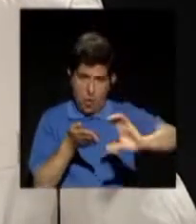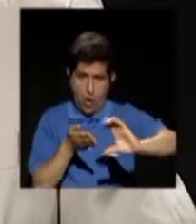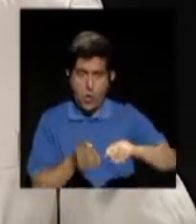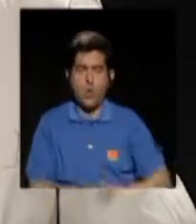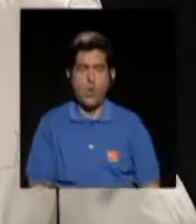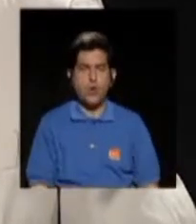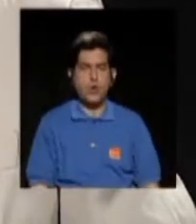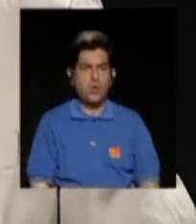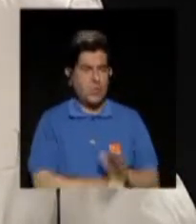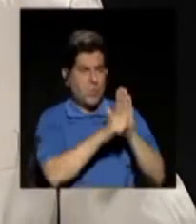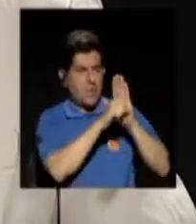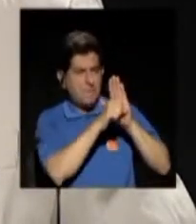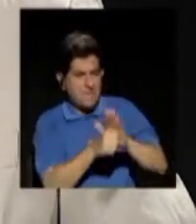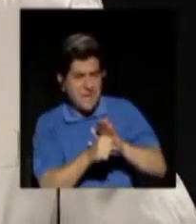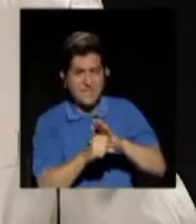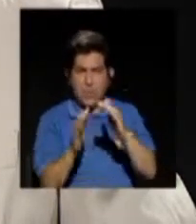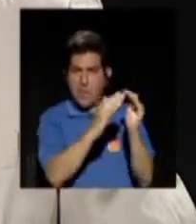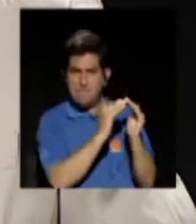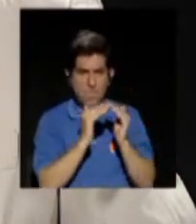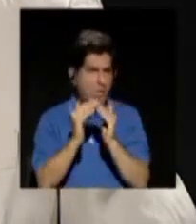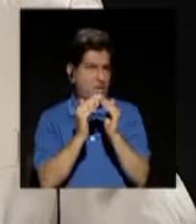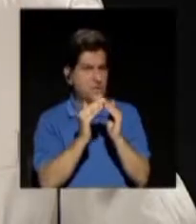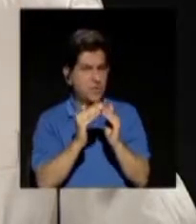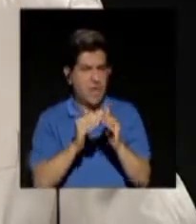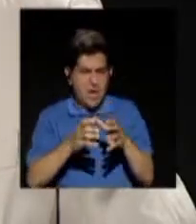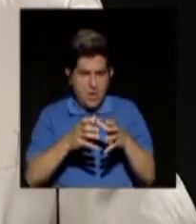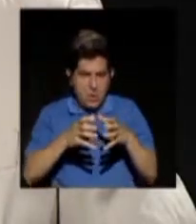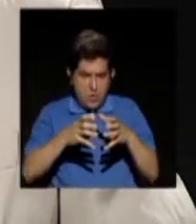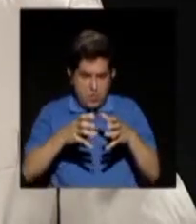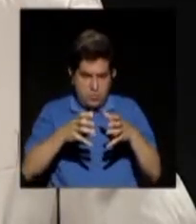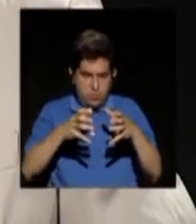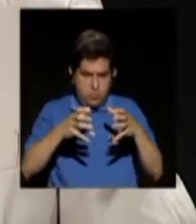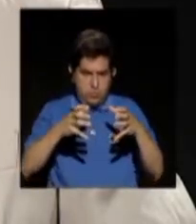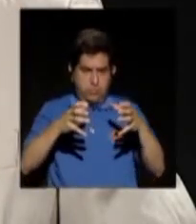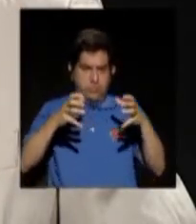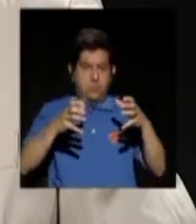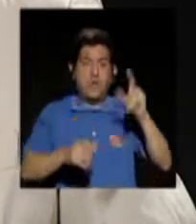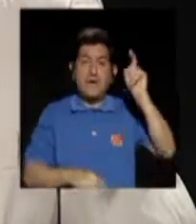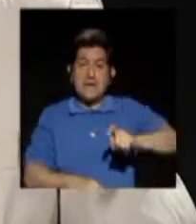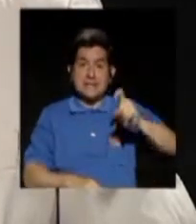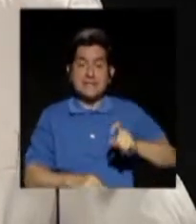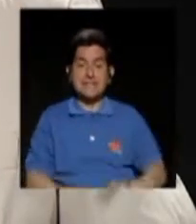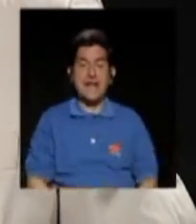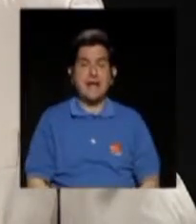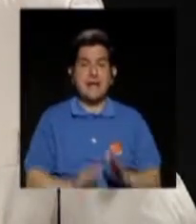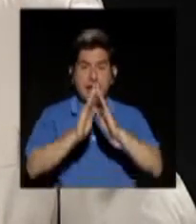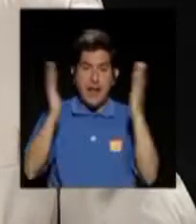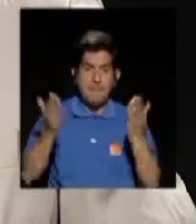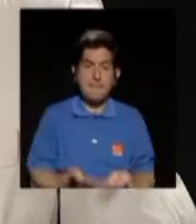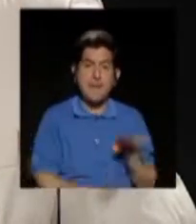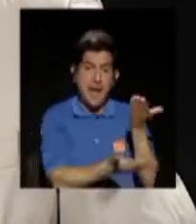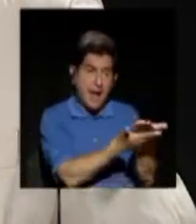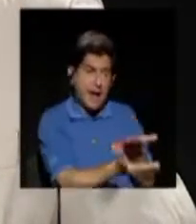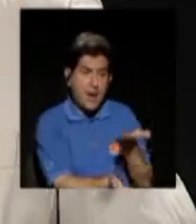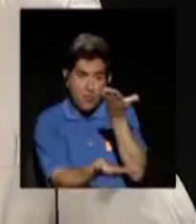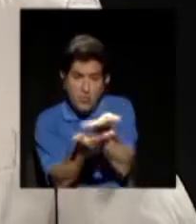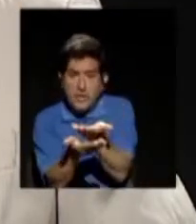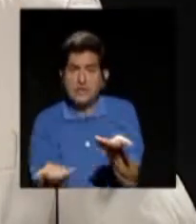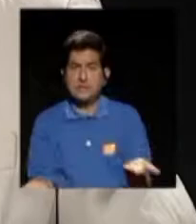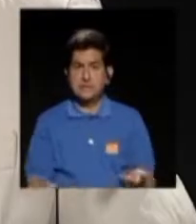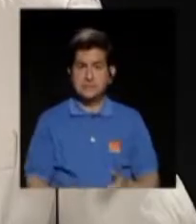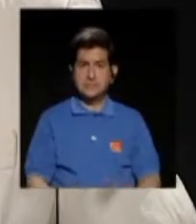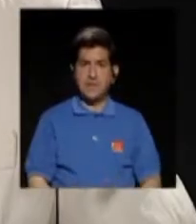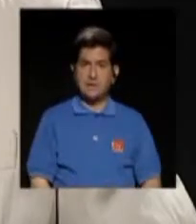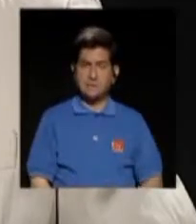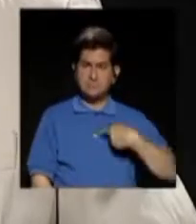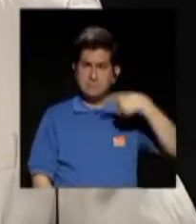había una presión demográfica creciente para ampliar las ofertas y eso